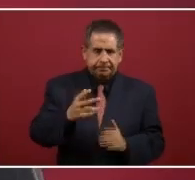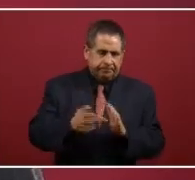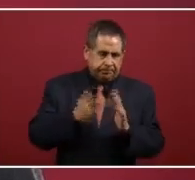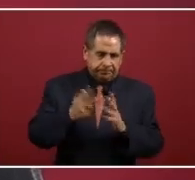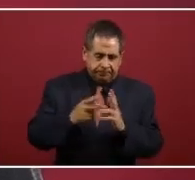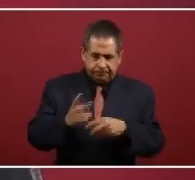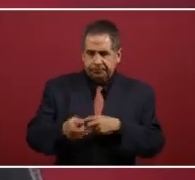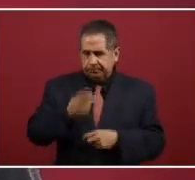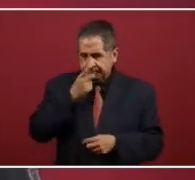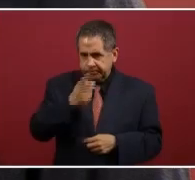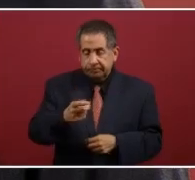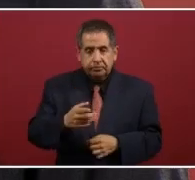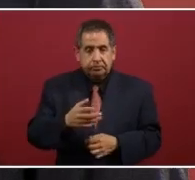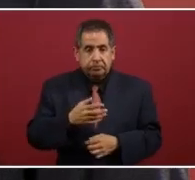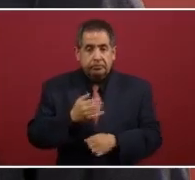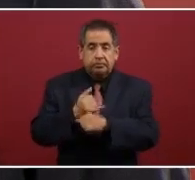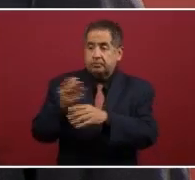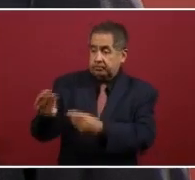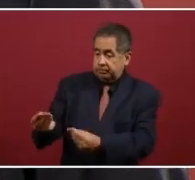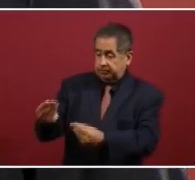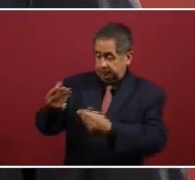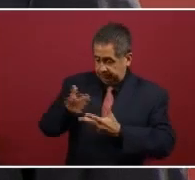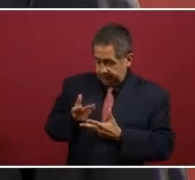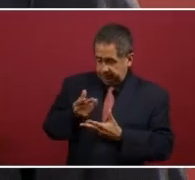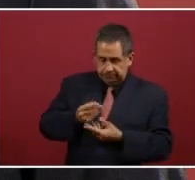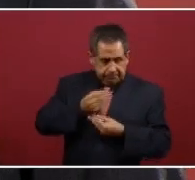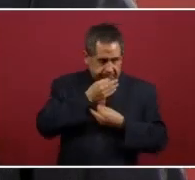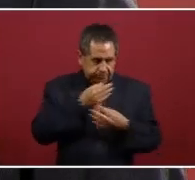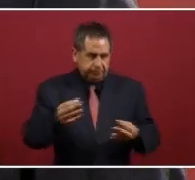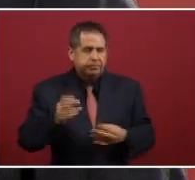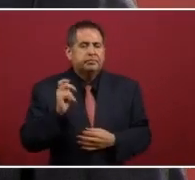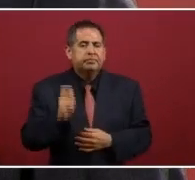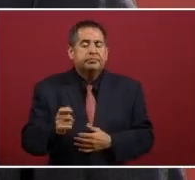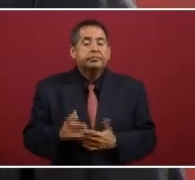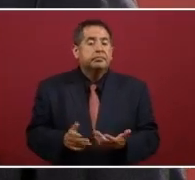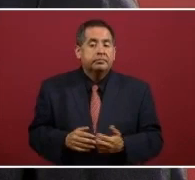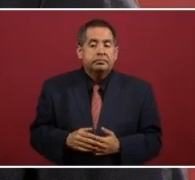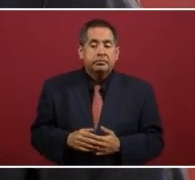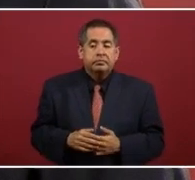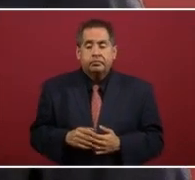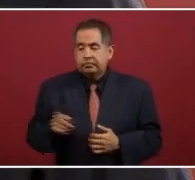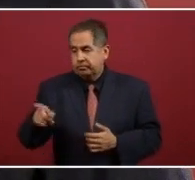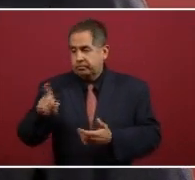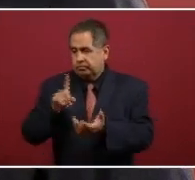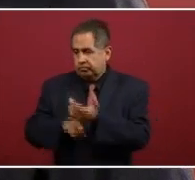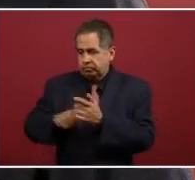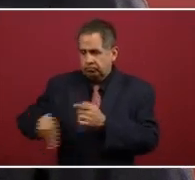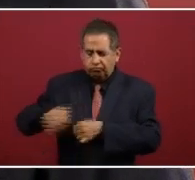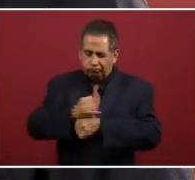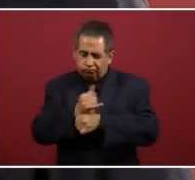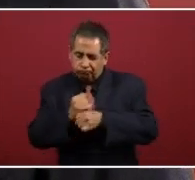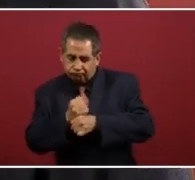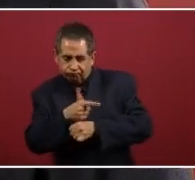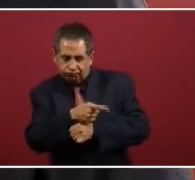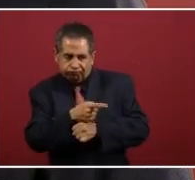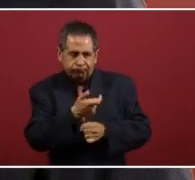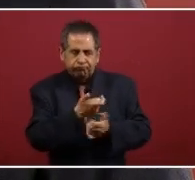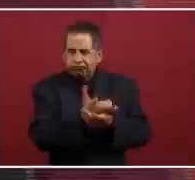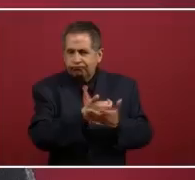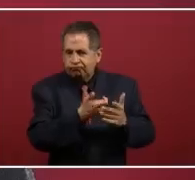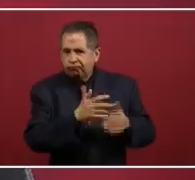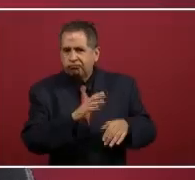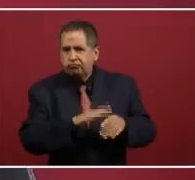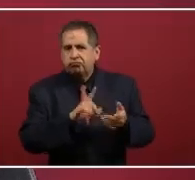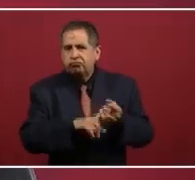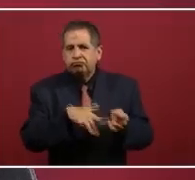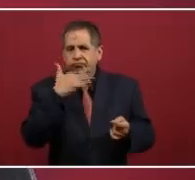aquí, a mí me informan de inteligencia financiera